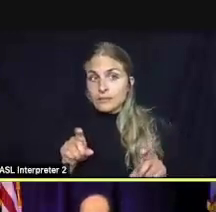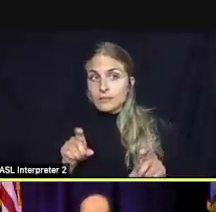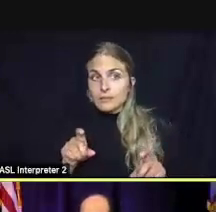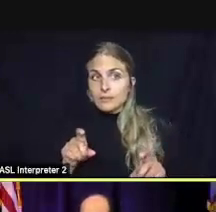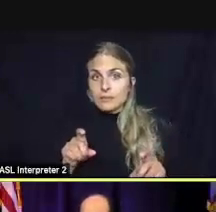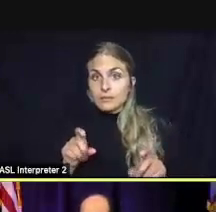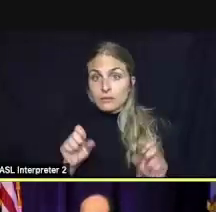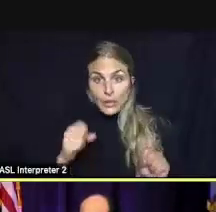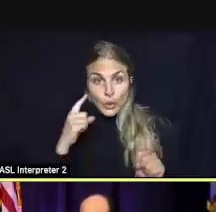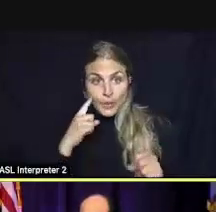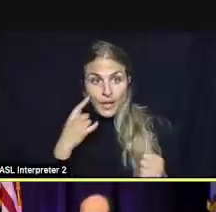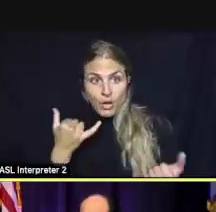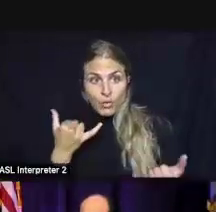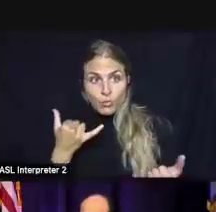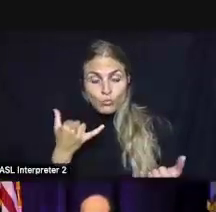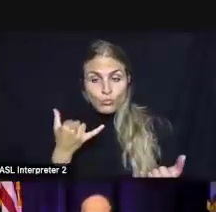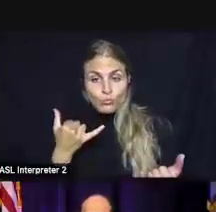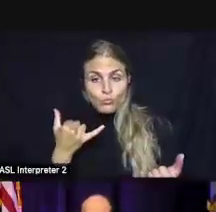Can you hear me now?